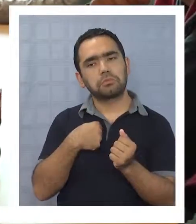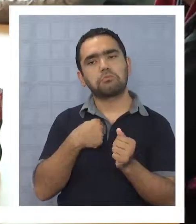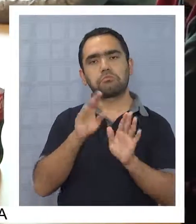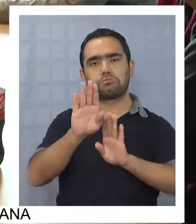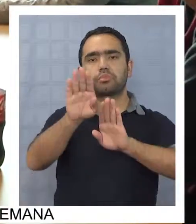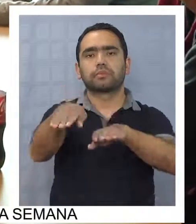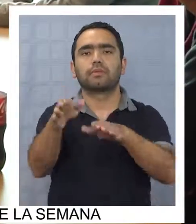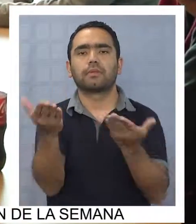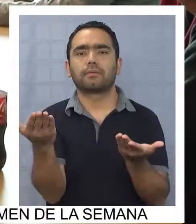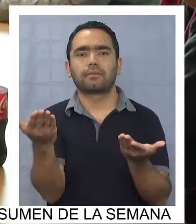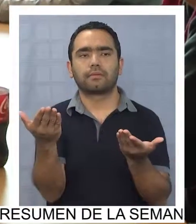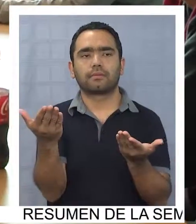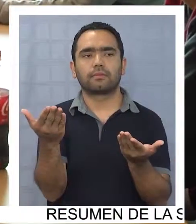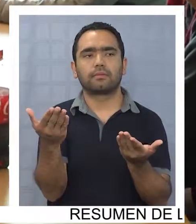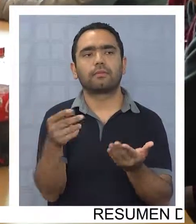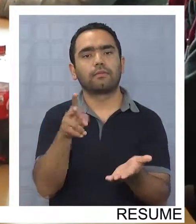superiores.